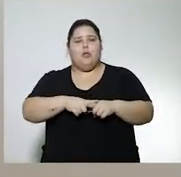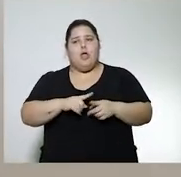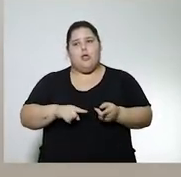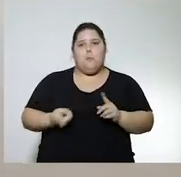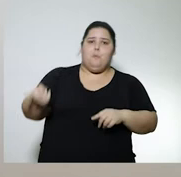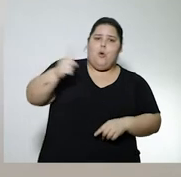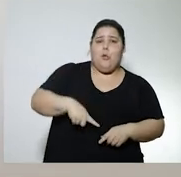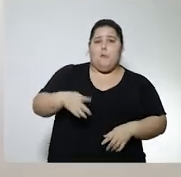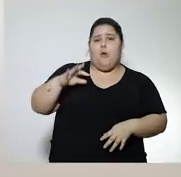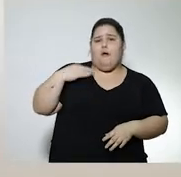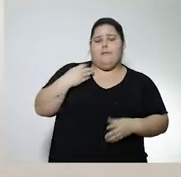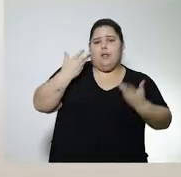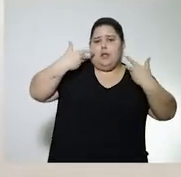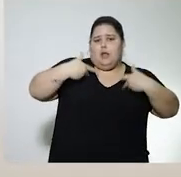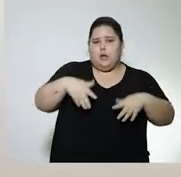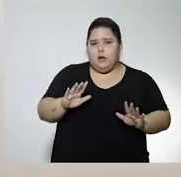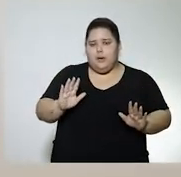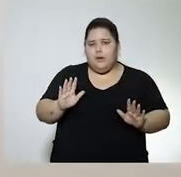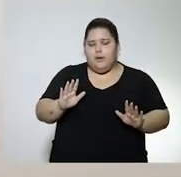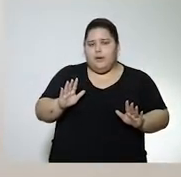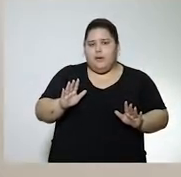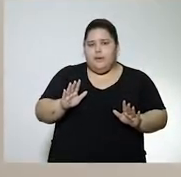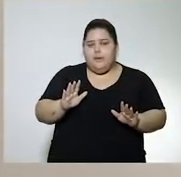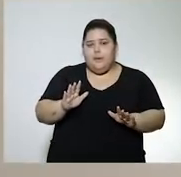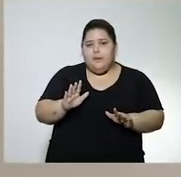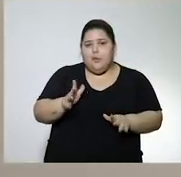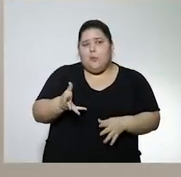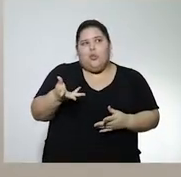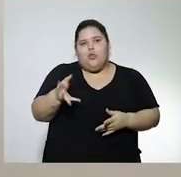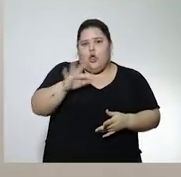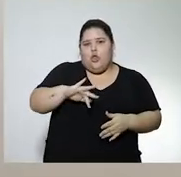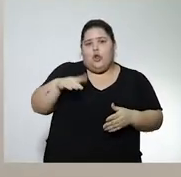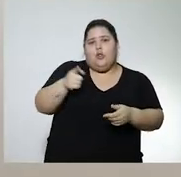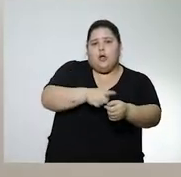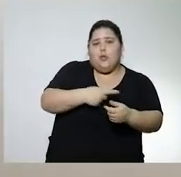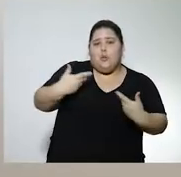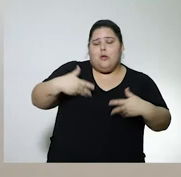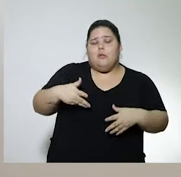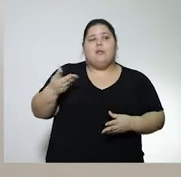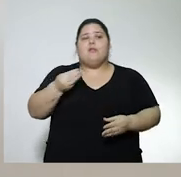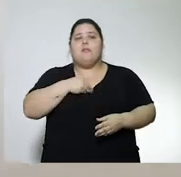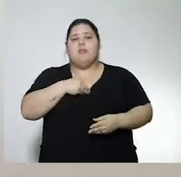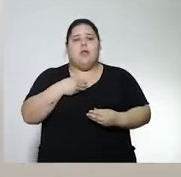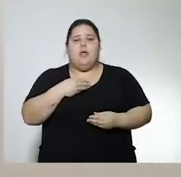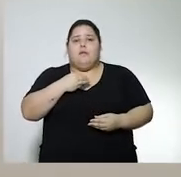y podamos volver a nuestro ritmo habitual, nos sentamos bien. Se sientan bien,